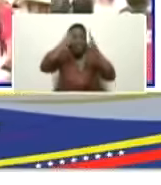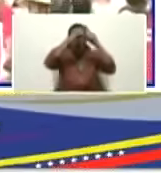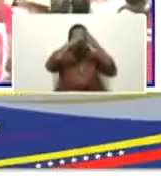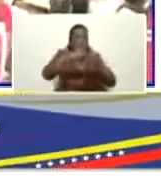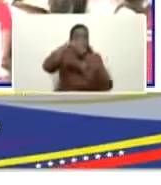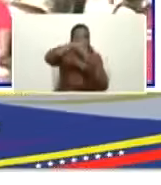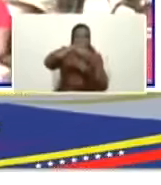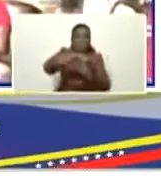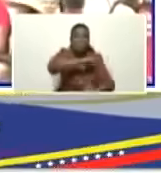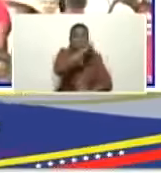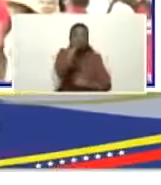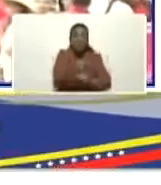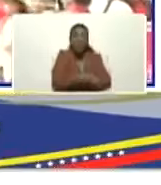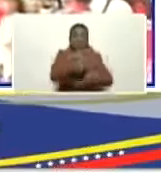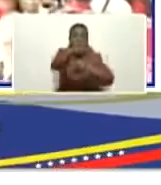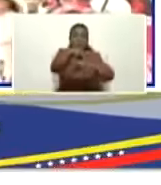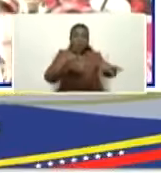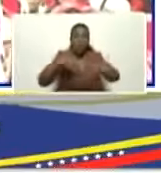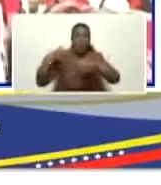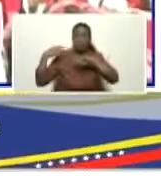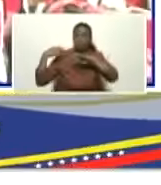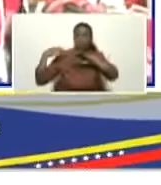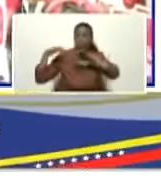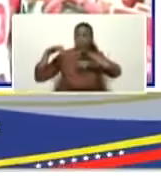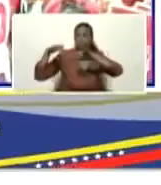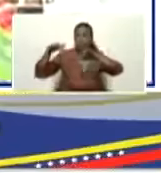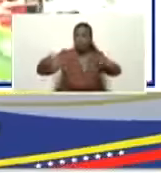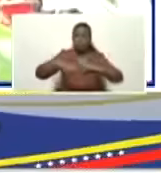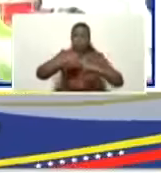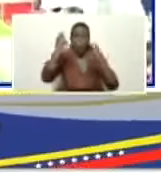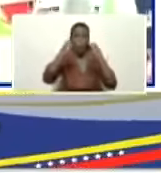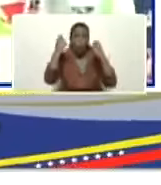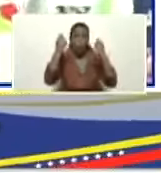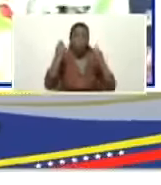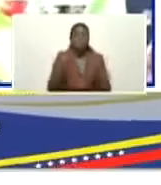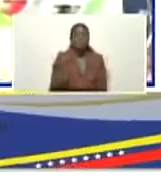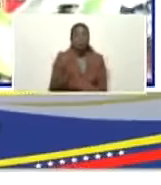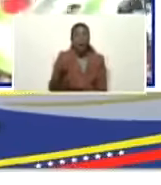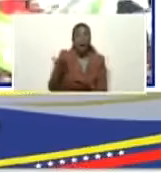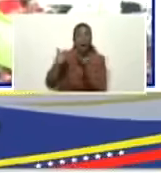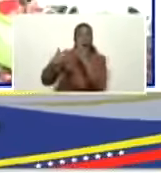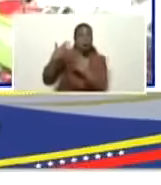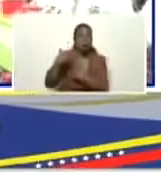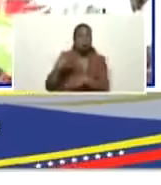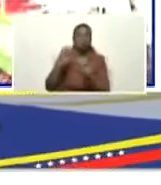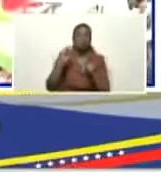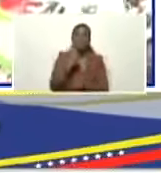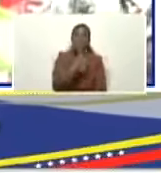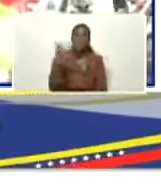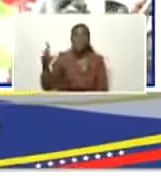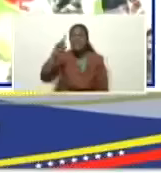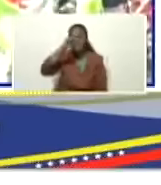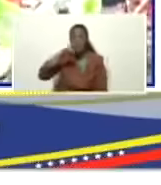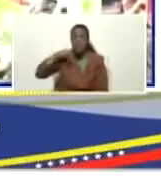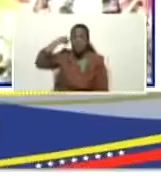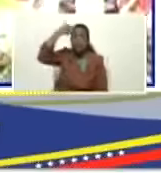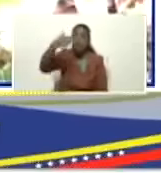electoral más poderosa de movilización popular que hayamos conocido en estos 25